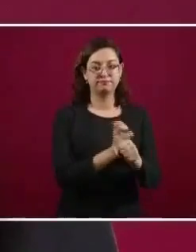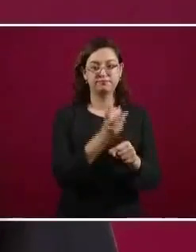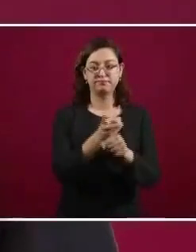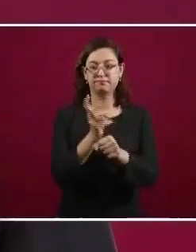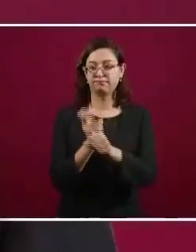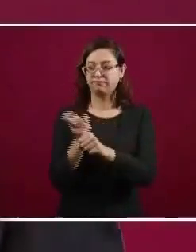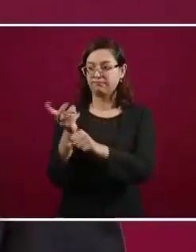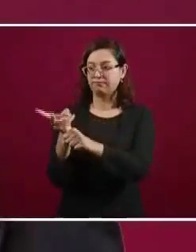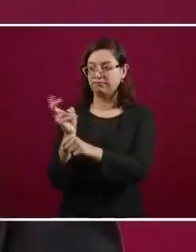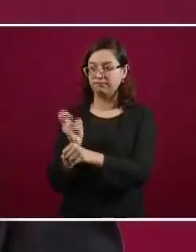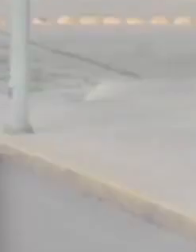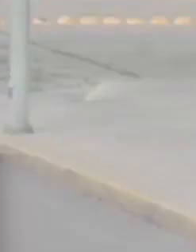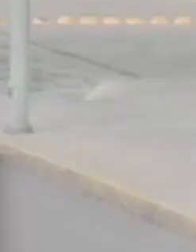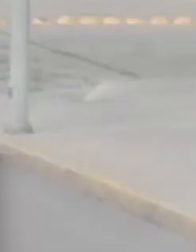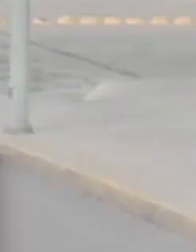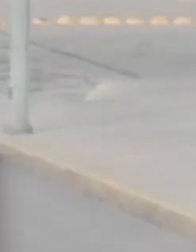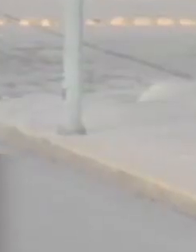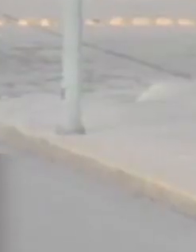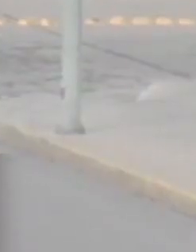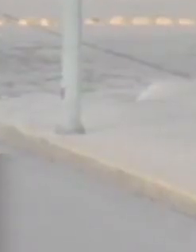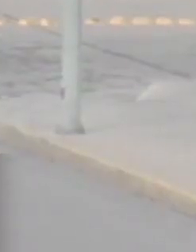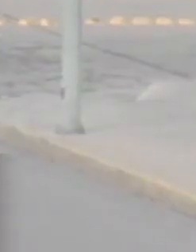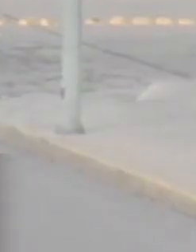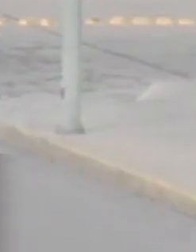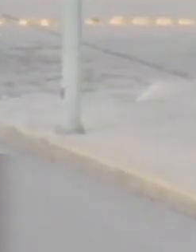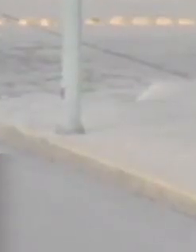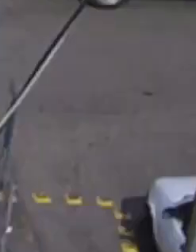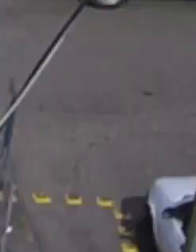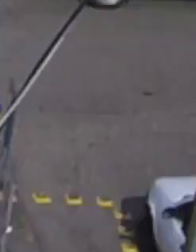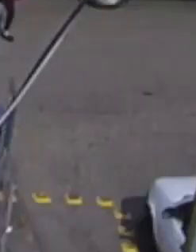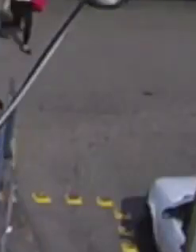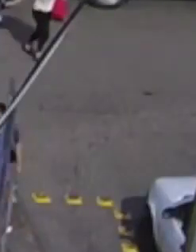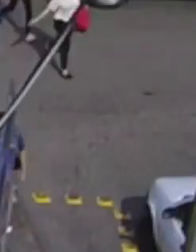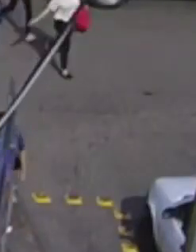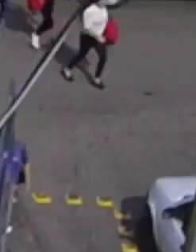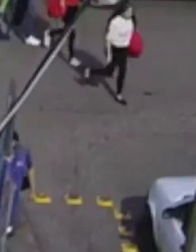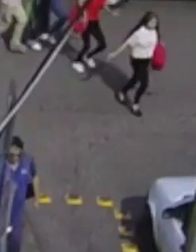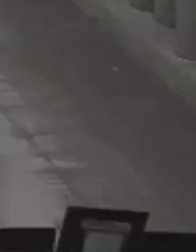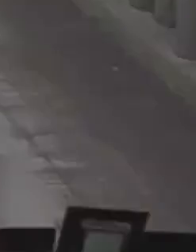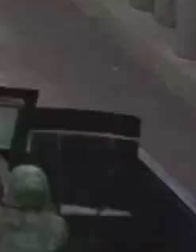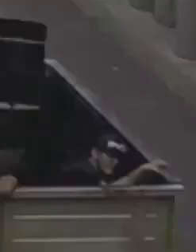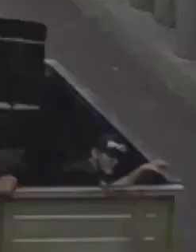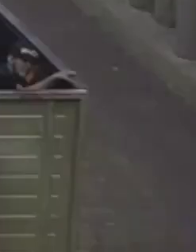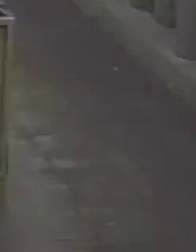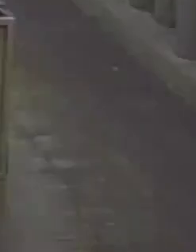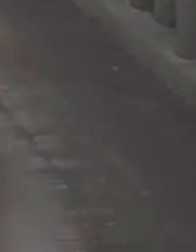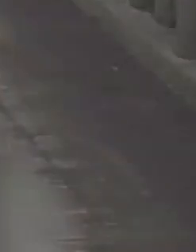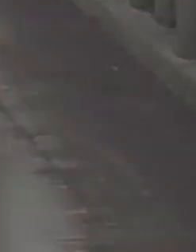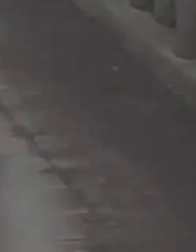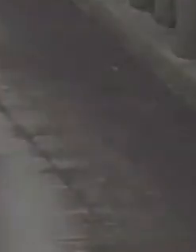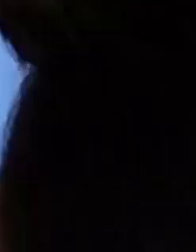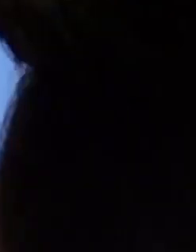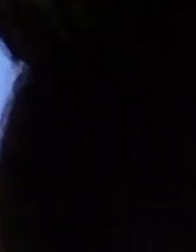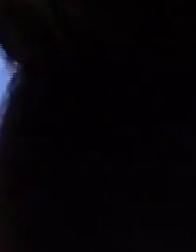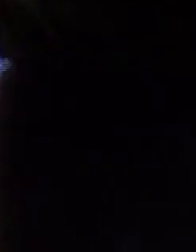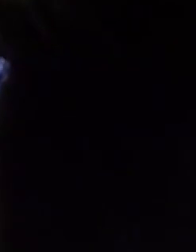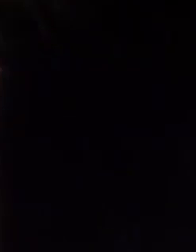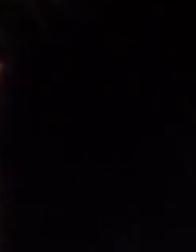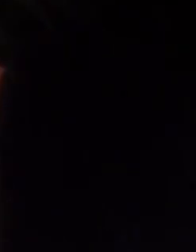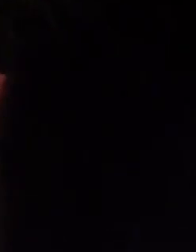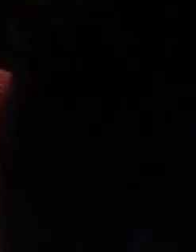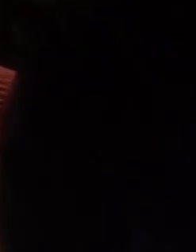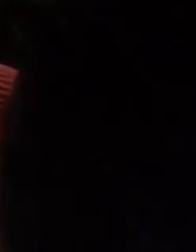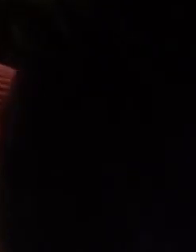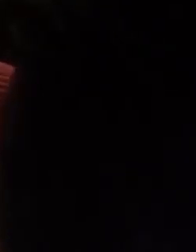se mantuviera el operativo a pesar de los hechos violentos del pasado 17 de octubre no hubo un solo detenido además